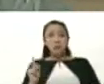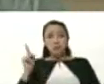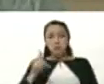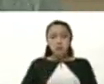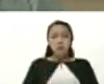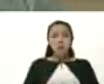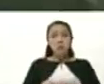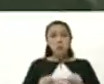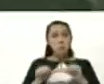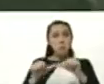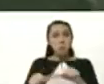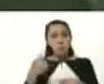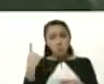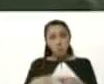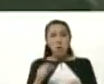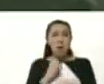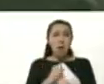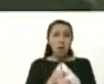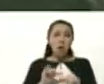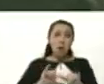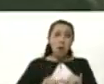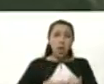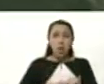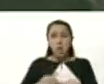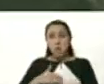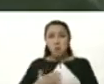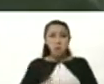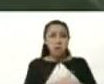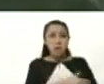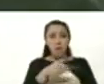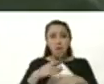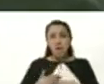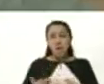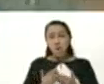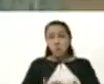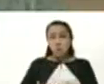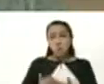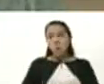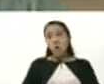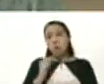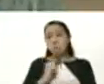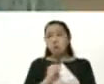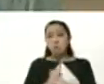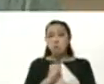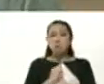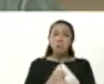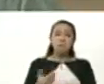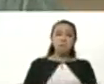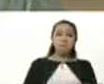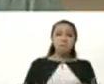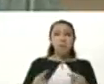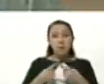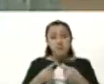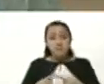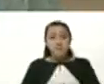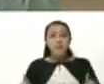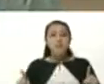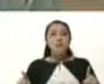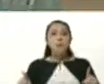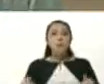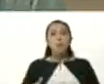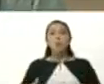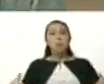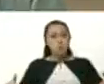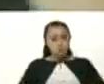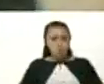ingeniero, claro, con un poco de ministros amigos que tenía, y hubiera conseguido trabajo, contratos y esas cosas, pero